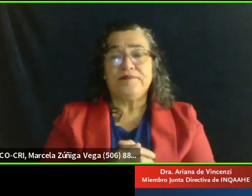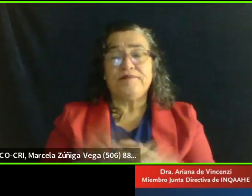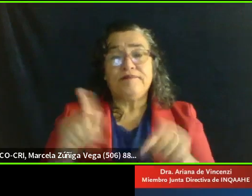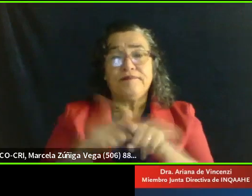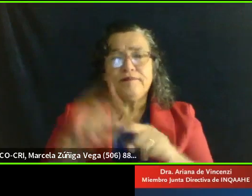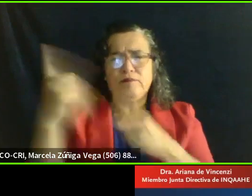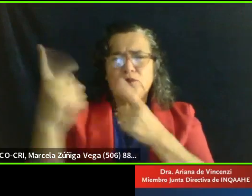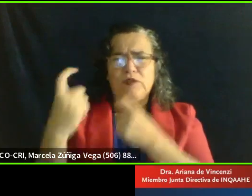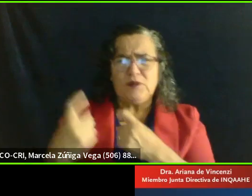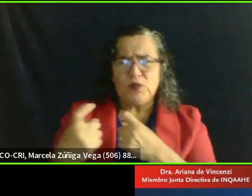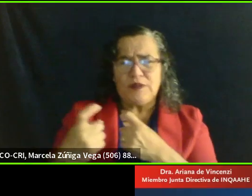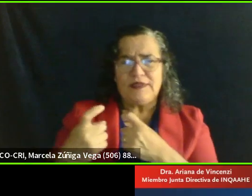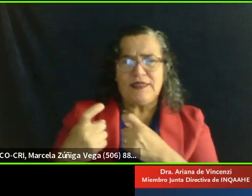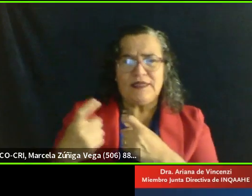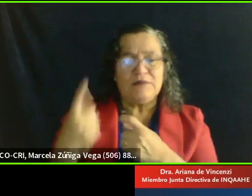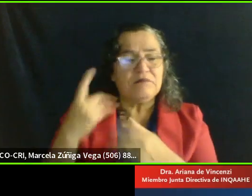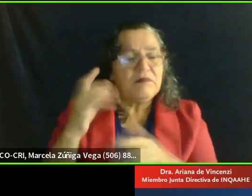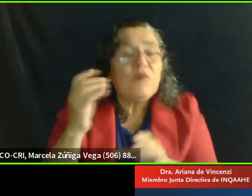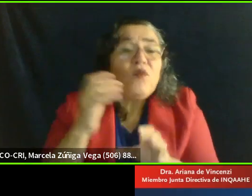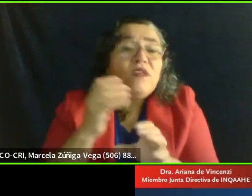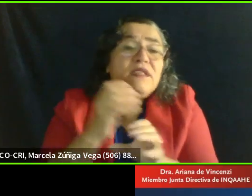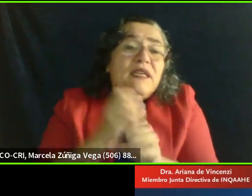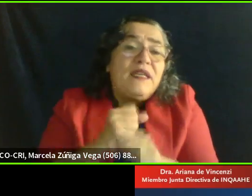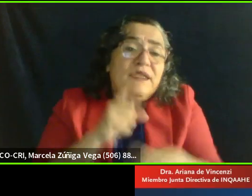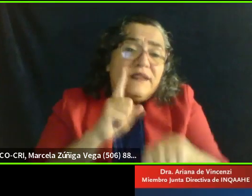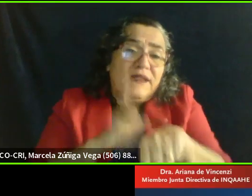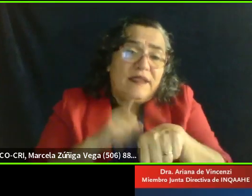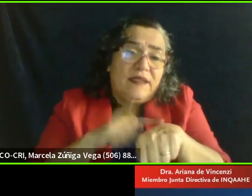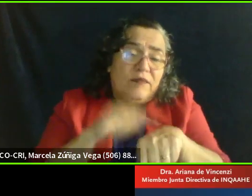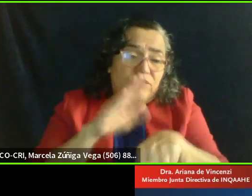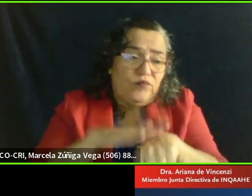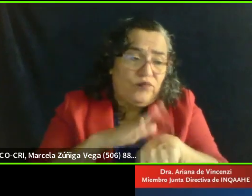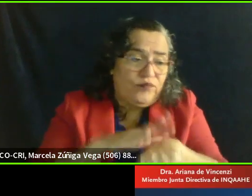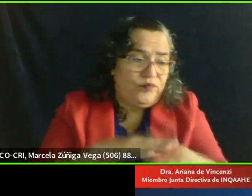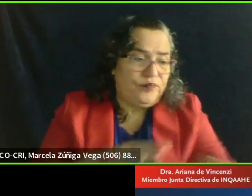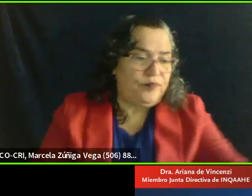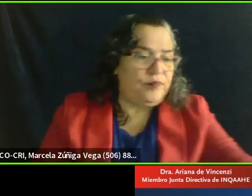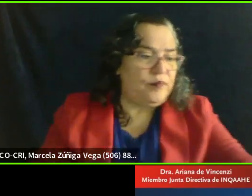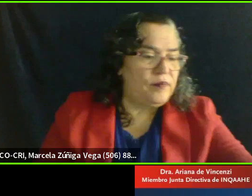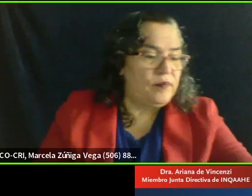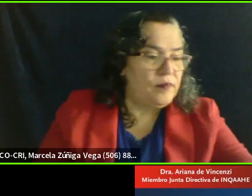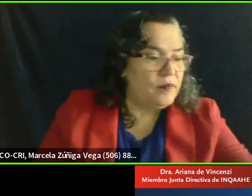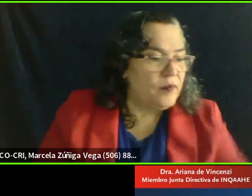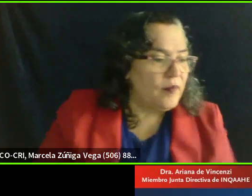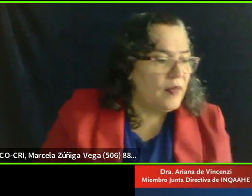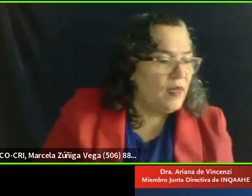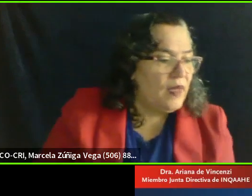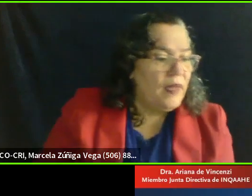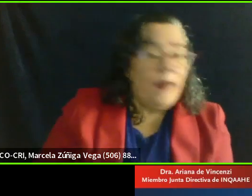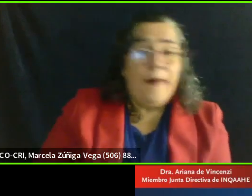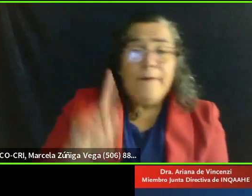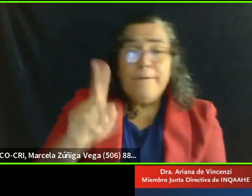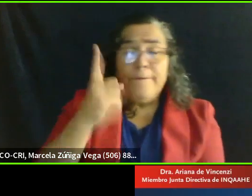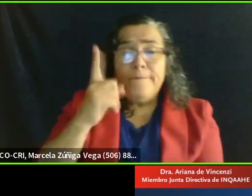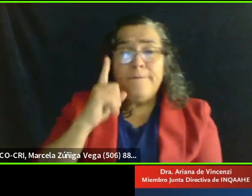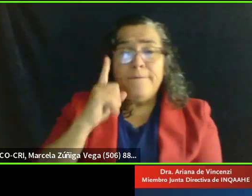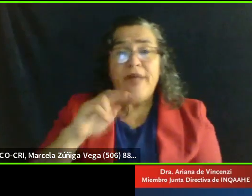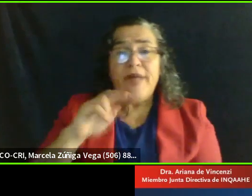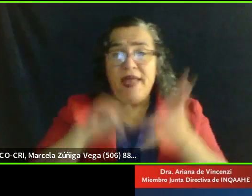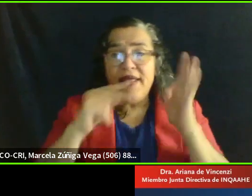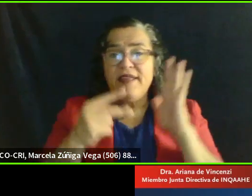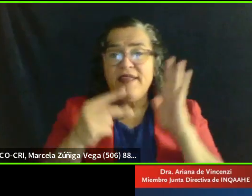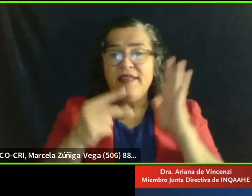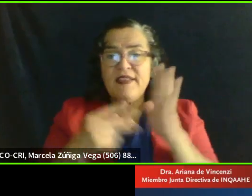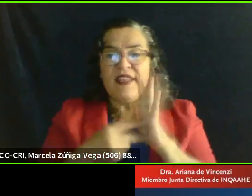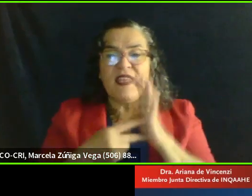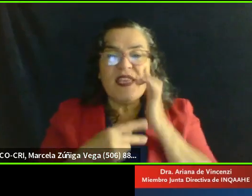preguntas. Vamos a hacer todas las que el tiempo nos permita. La primera pregunta, doctora, dice así: para definir estas acciones que usted mencionó